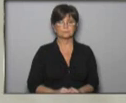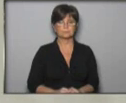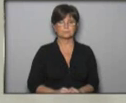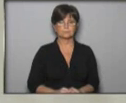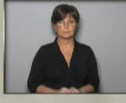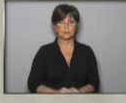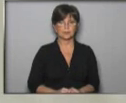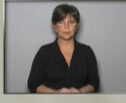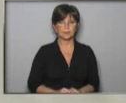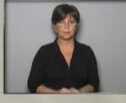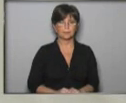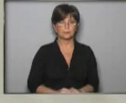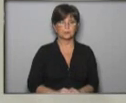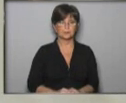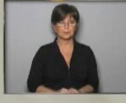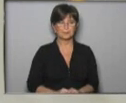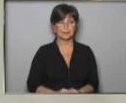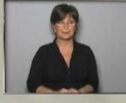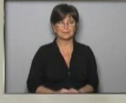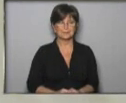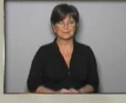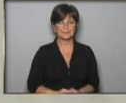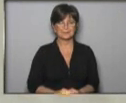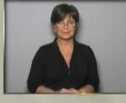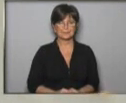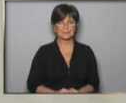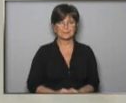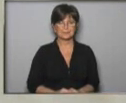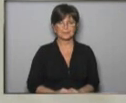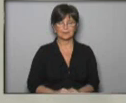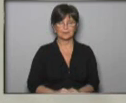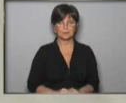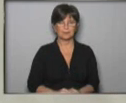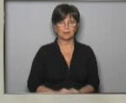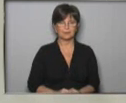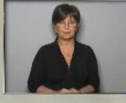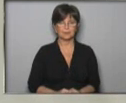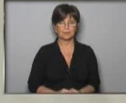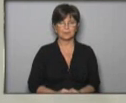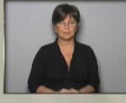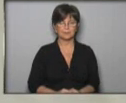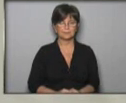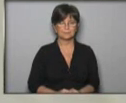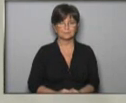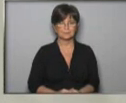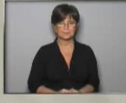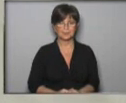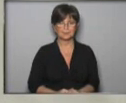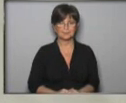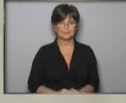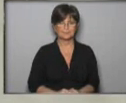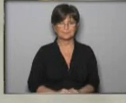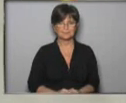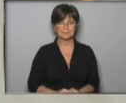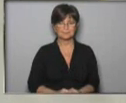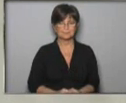mañana y de dirigirnos unas palabras que pueden iluminar nuestro camino en